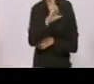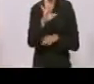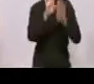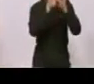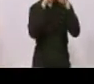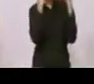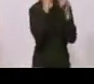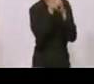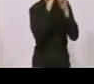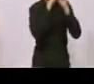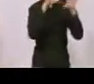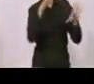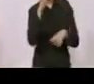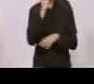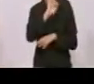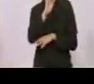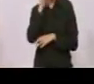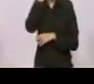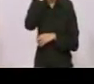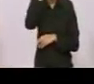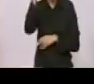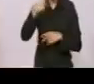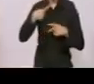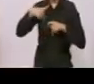generaciones de mexicanos por venir,